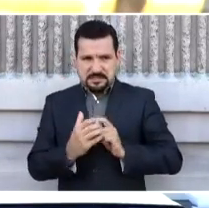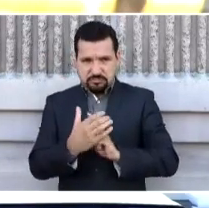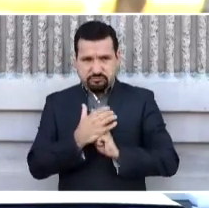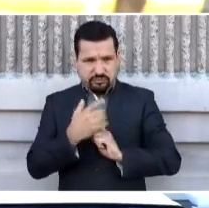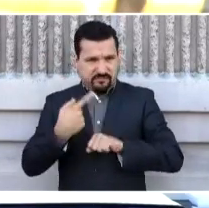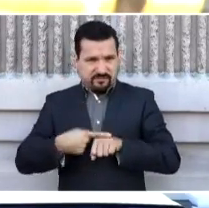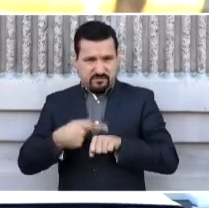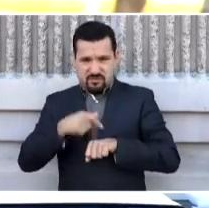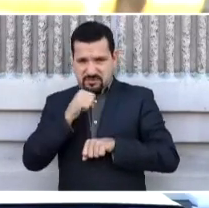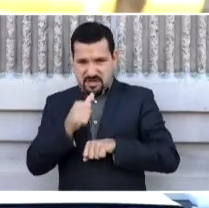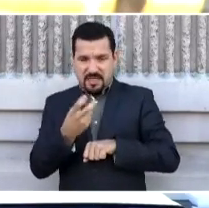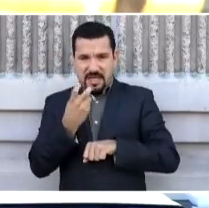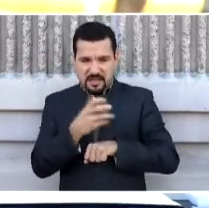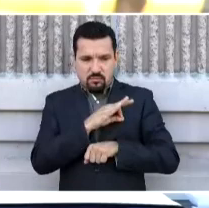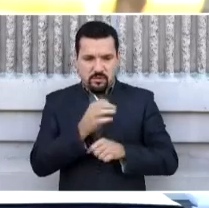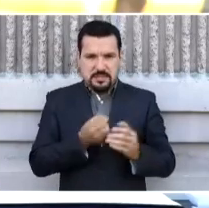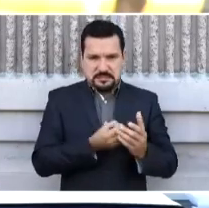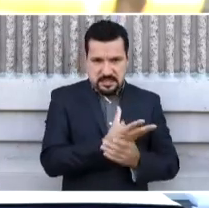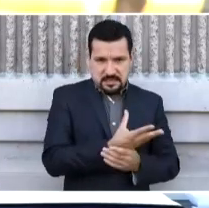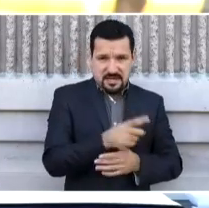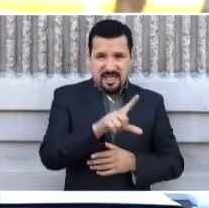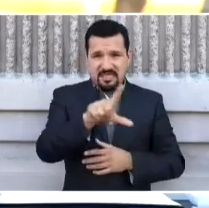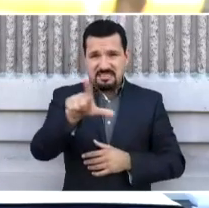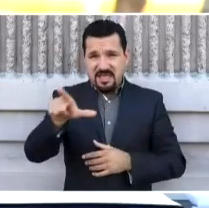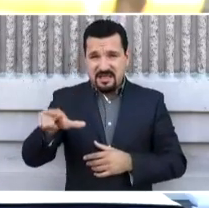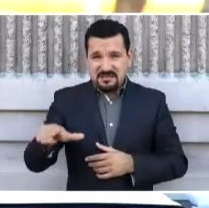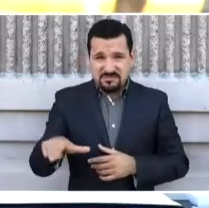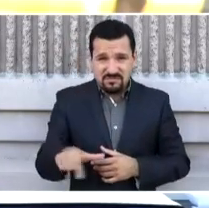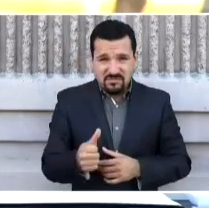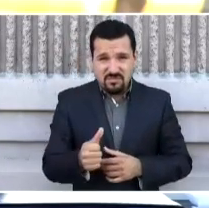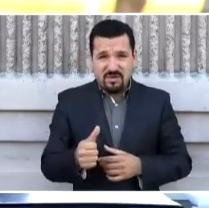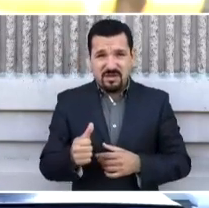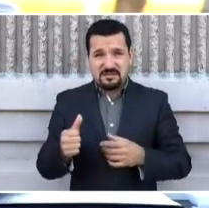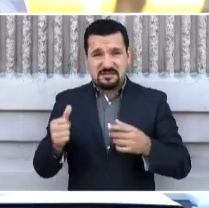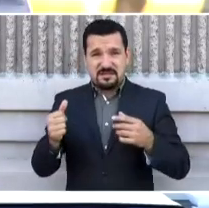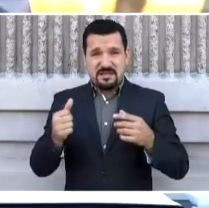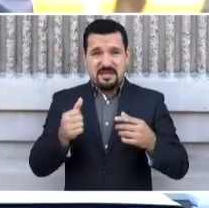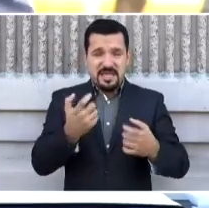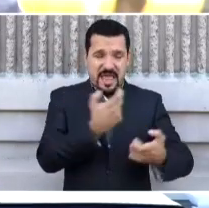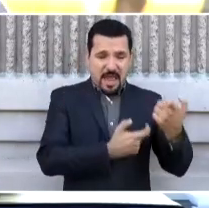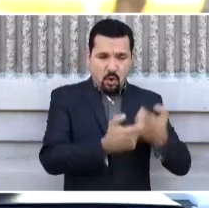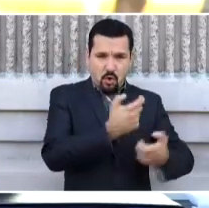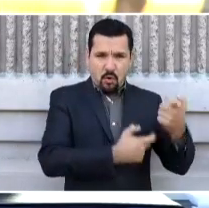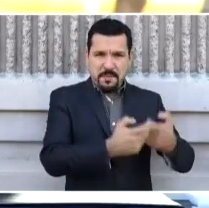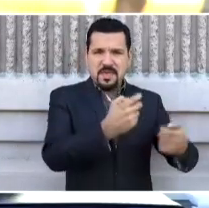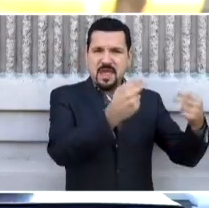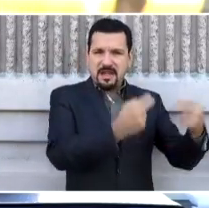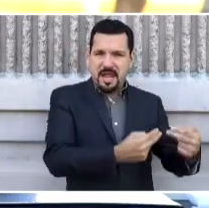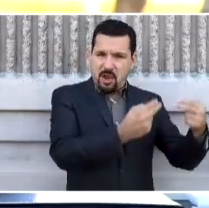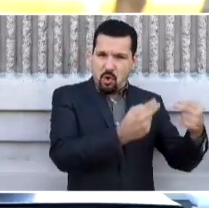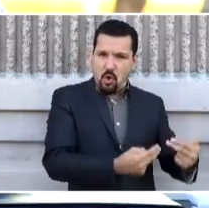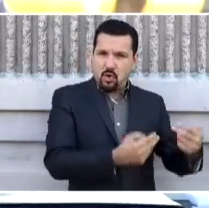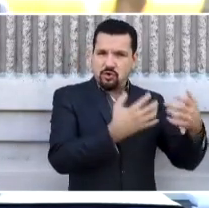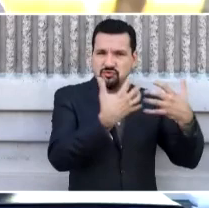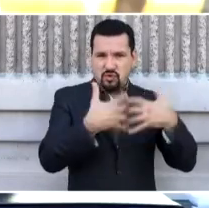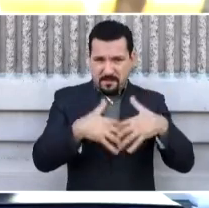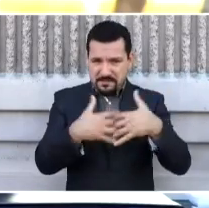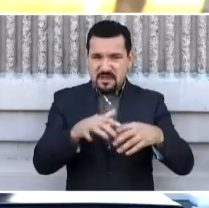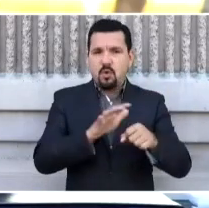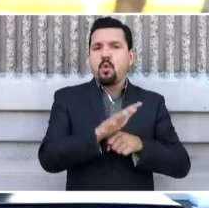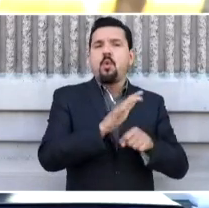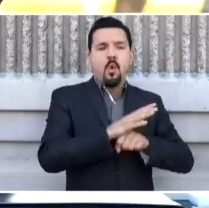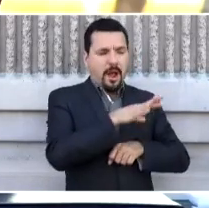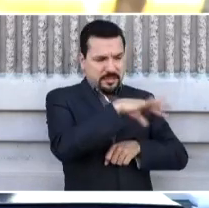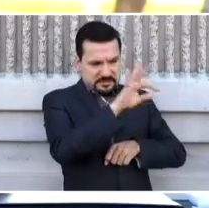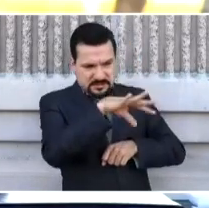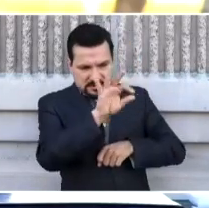Y después el sector económico definirá qué empresas y quiénes dentro de